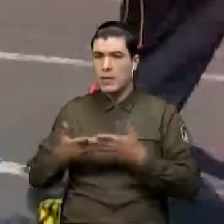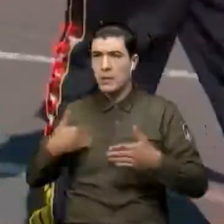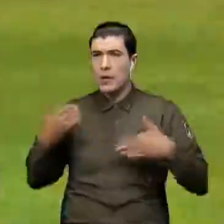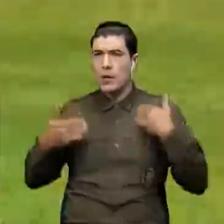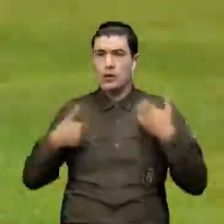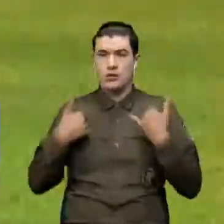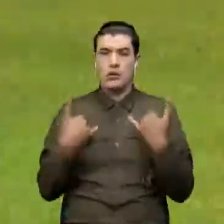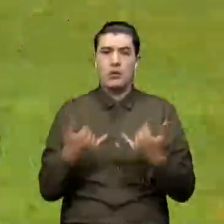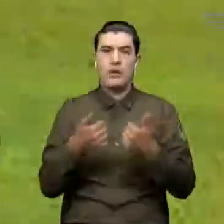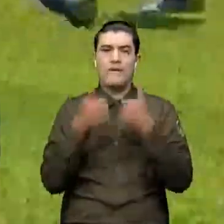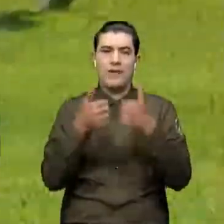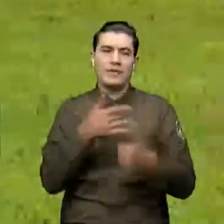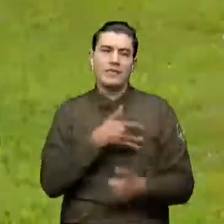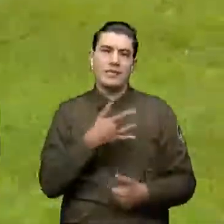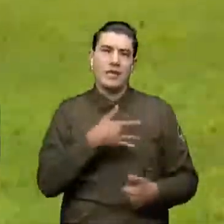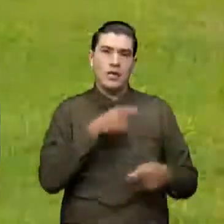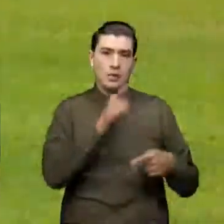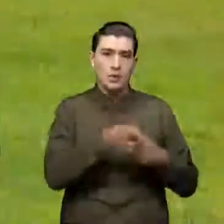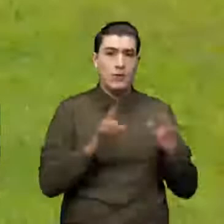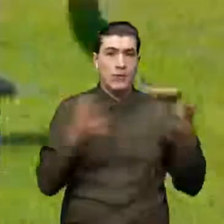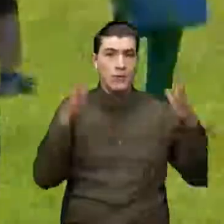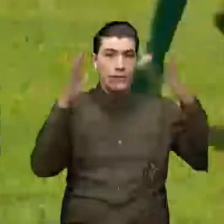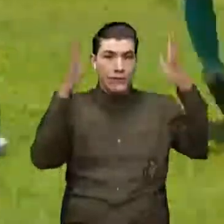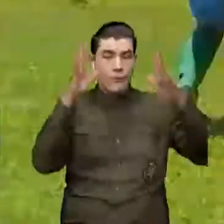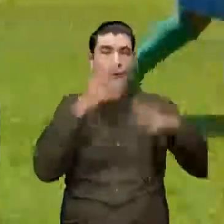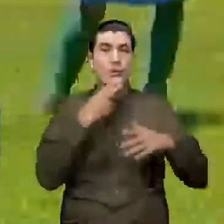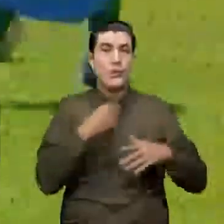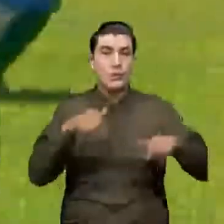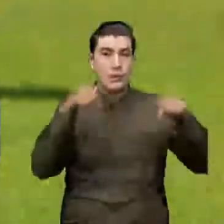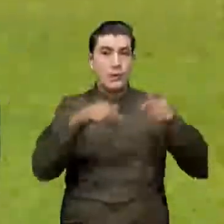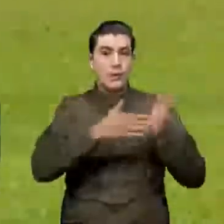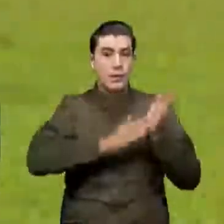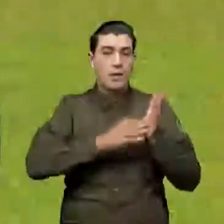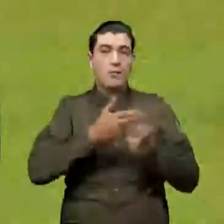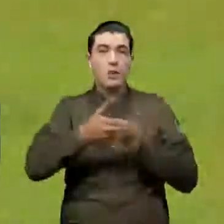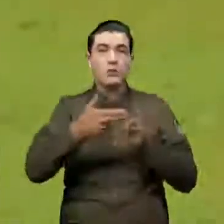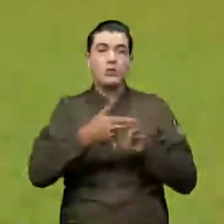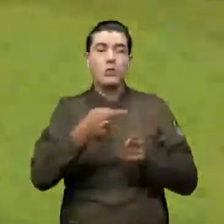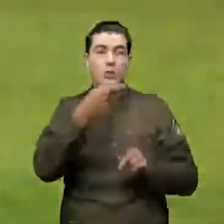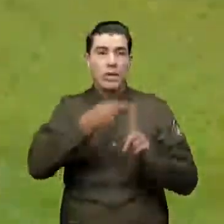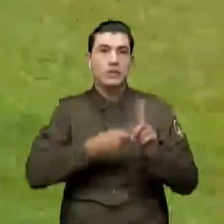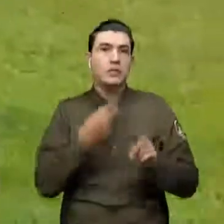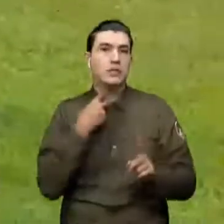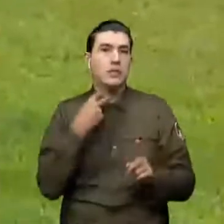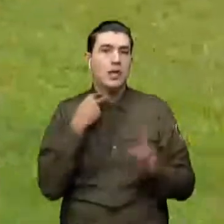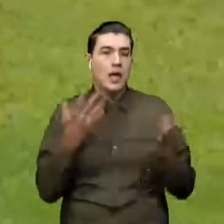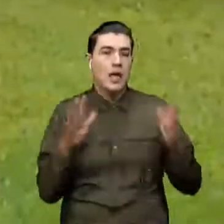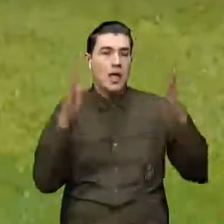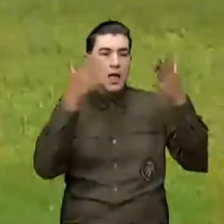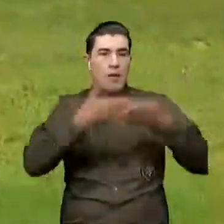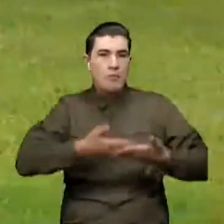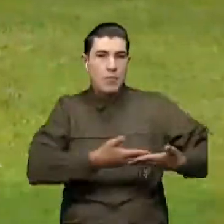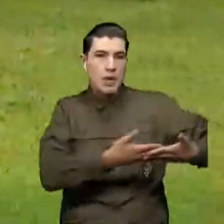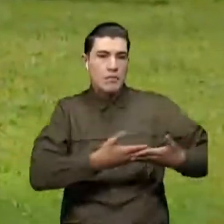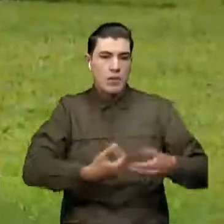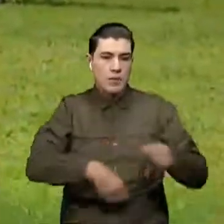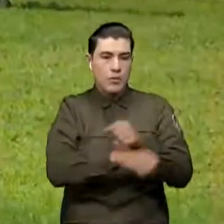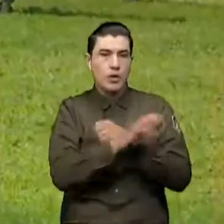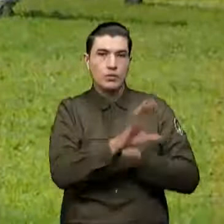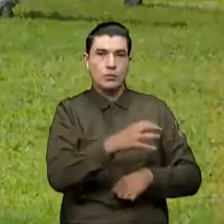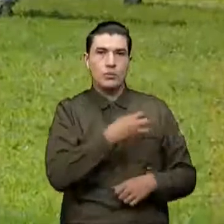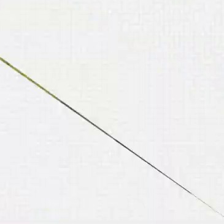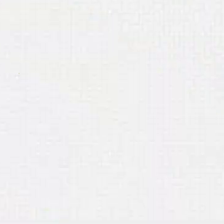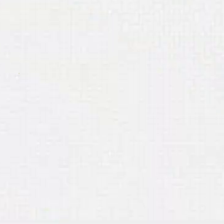en el marco de la feria dulce de floridablanca la ciudad realizará en noviembre del torneo su baby de fútbol donde de las escuelas saldrá el equipo que